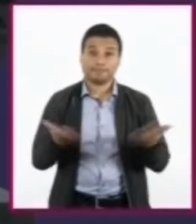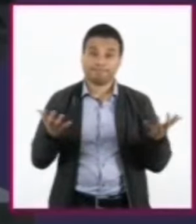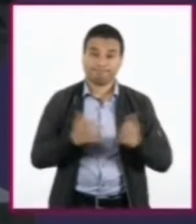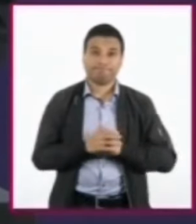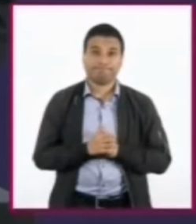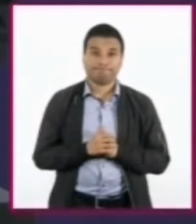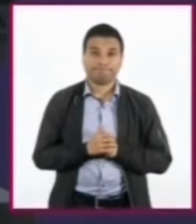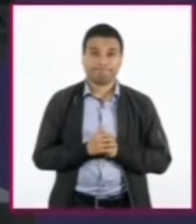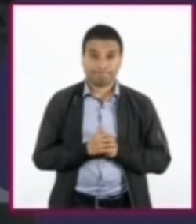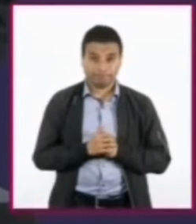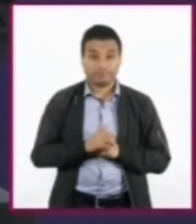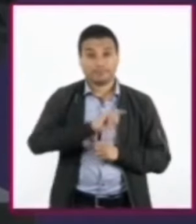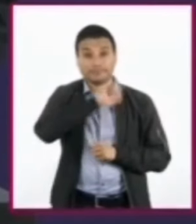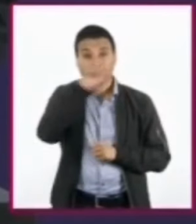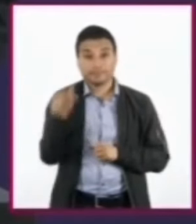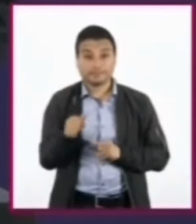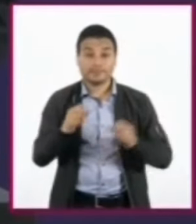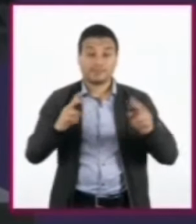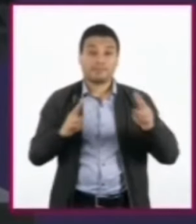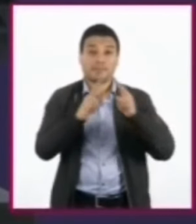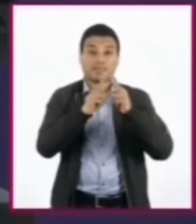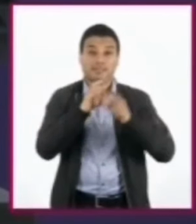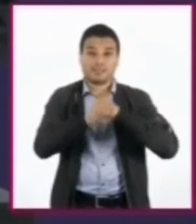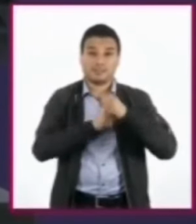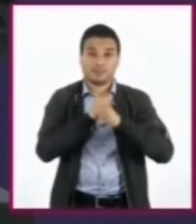Desafortunadamente, fue guillotinado en París en